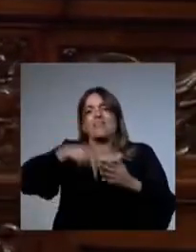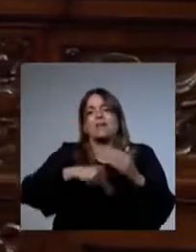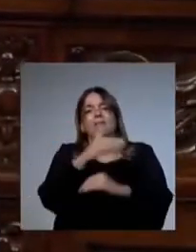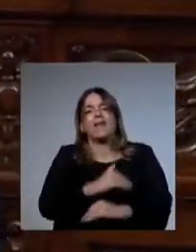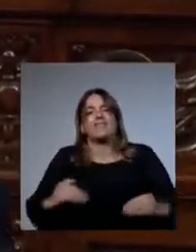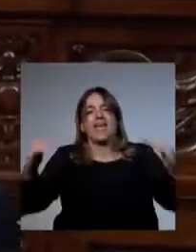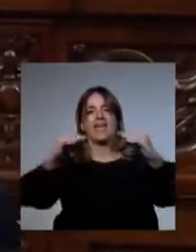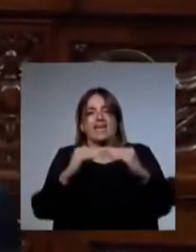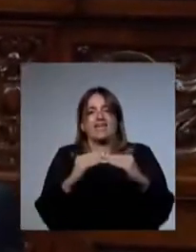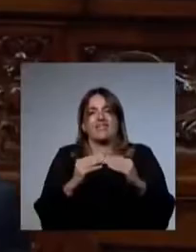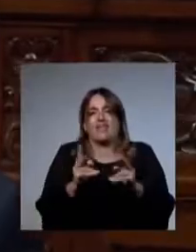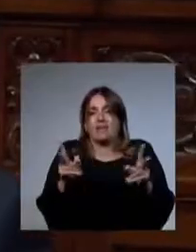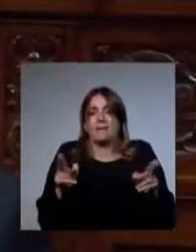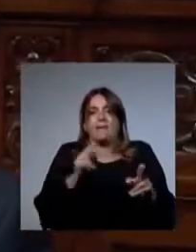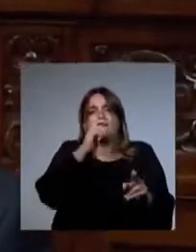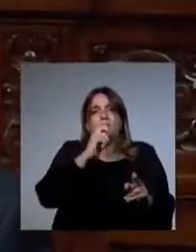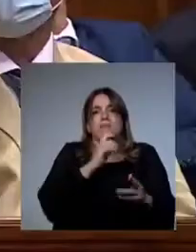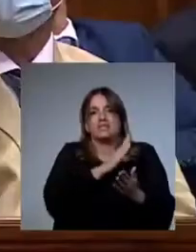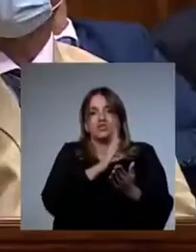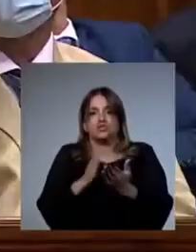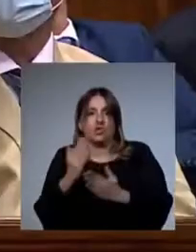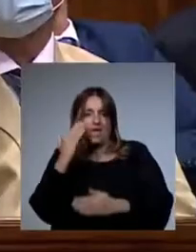Equidad entre los meses de marzo y abril.